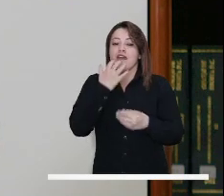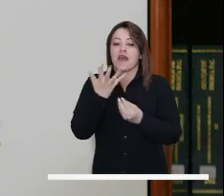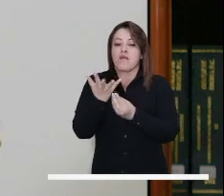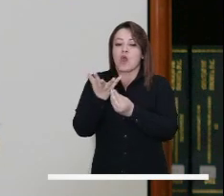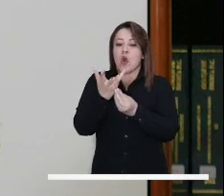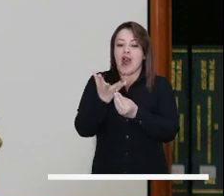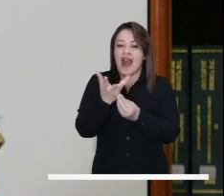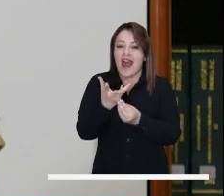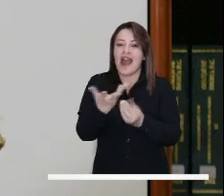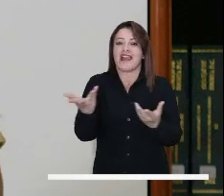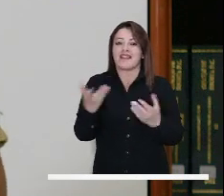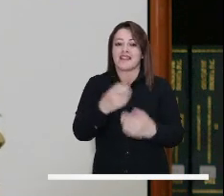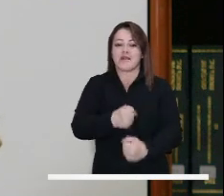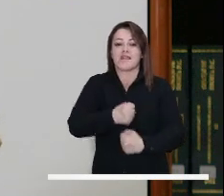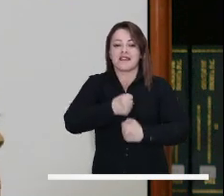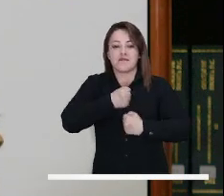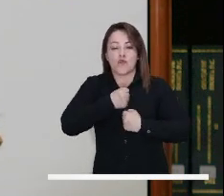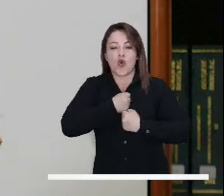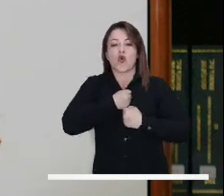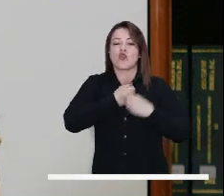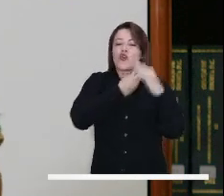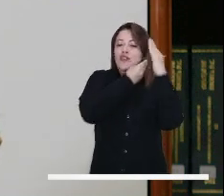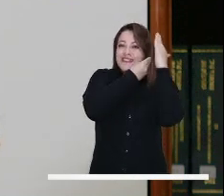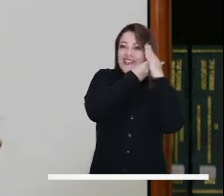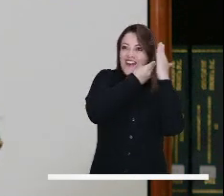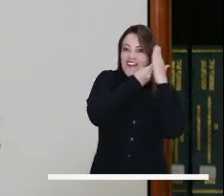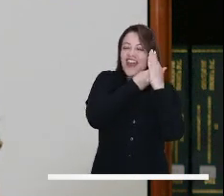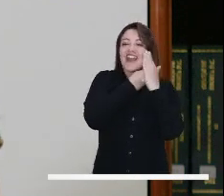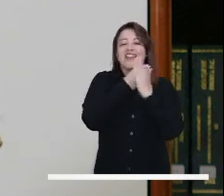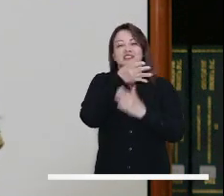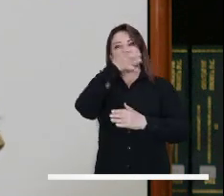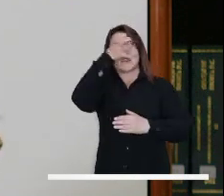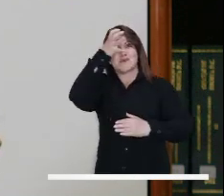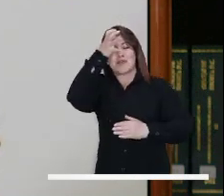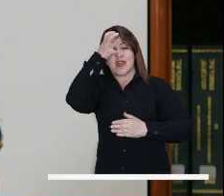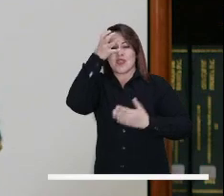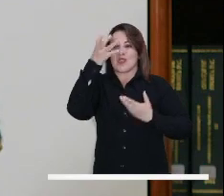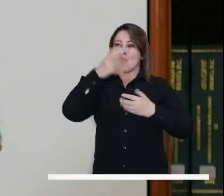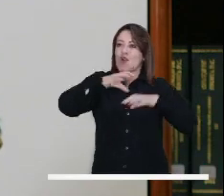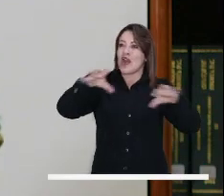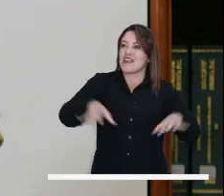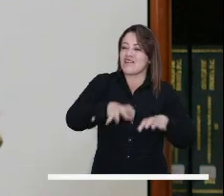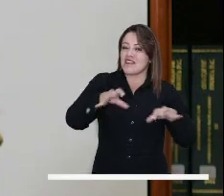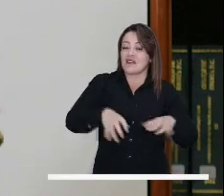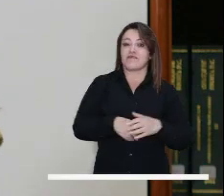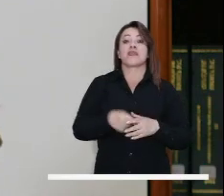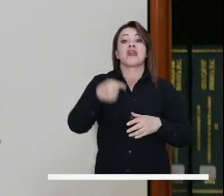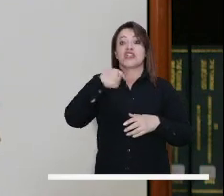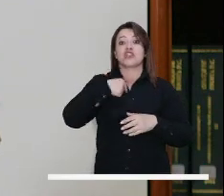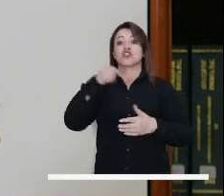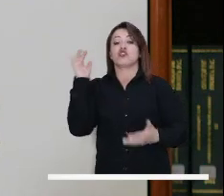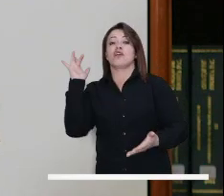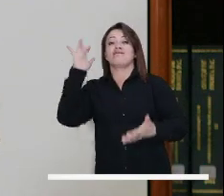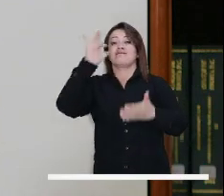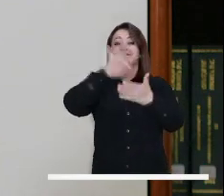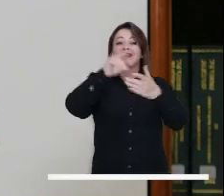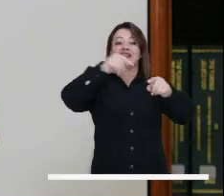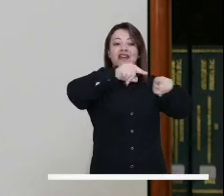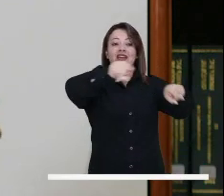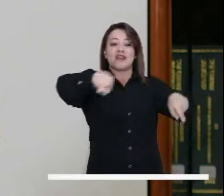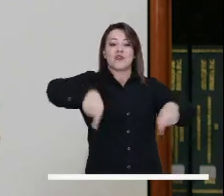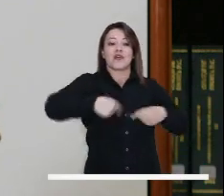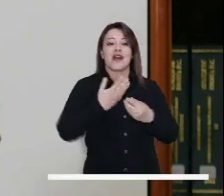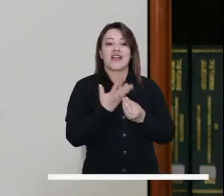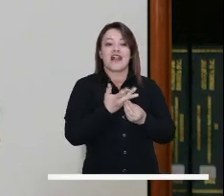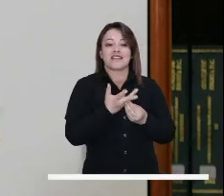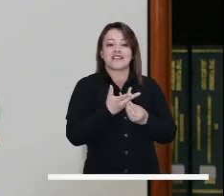reconocer, por ejemplo, a los artesanos, su patrimonio, sus saberes, sus oficios. Me parece triste, cuando fui